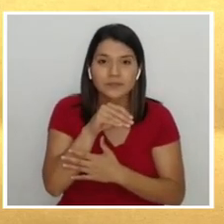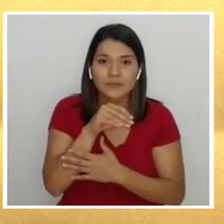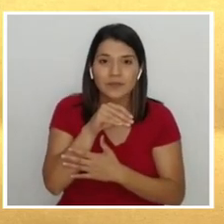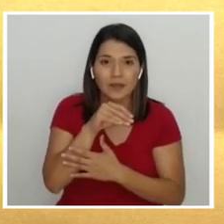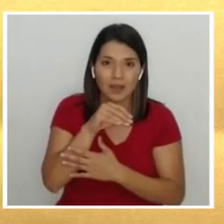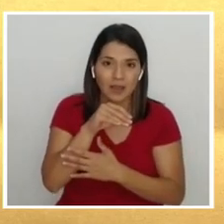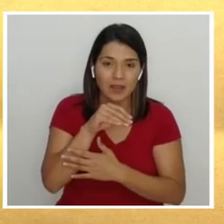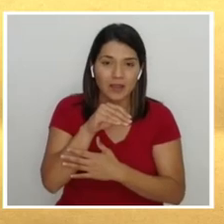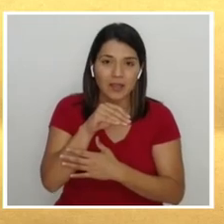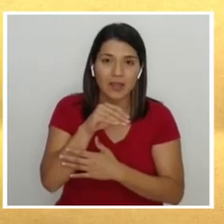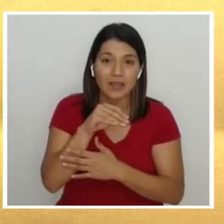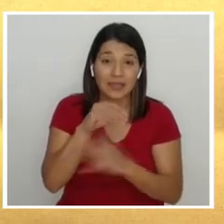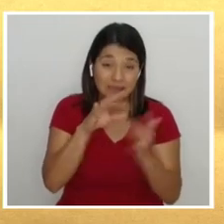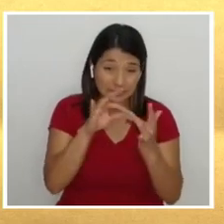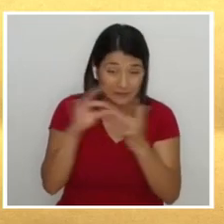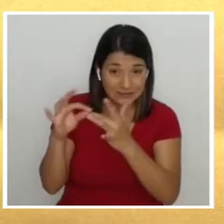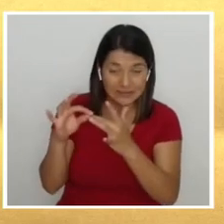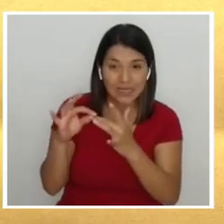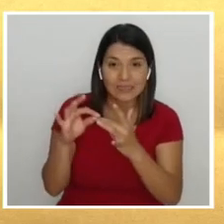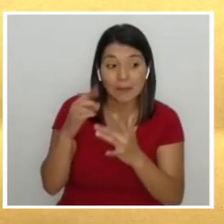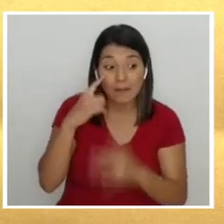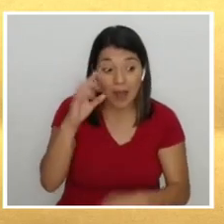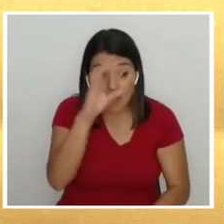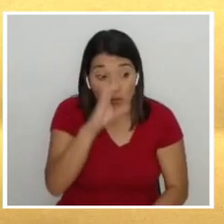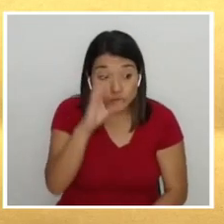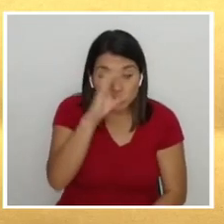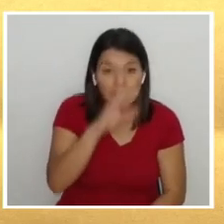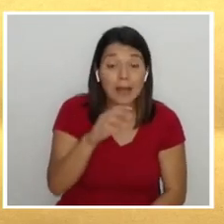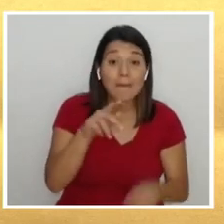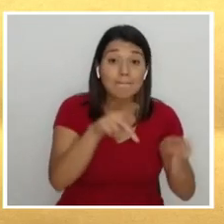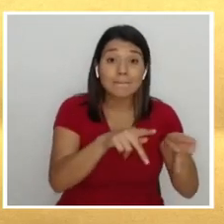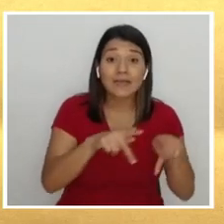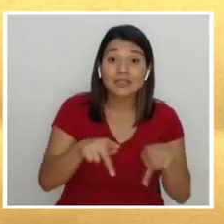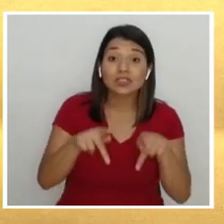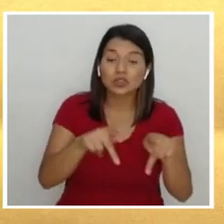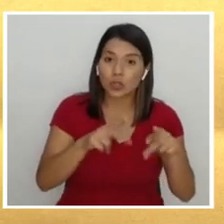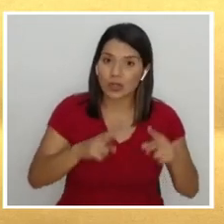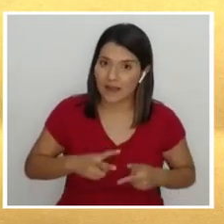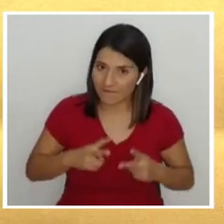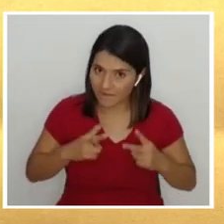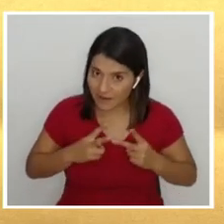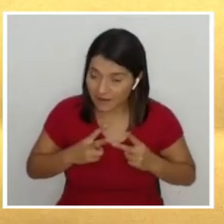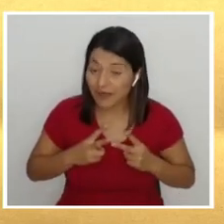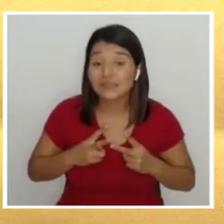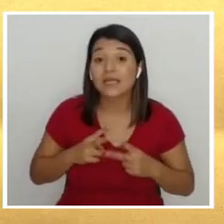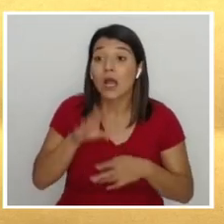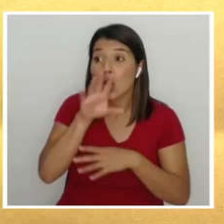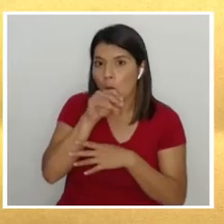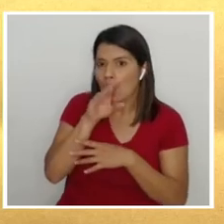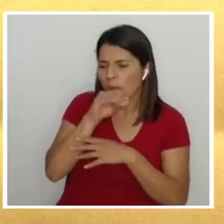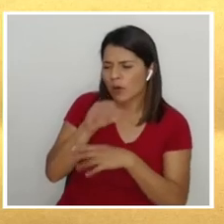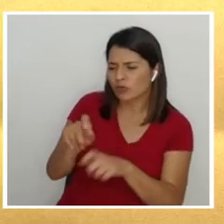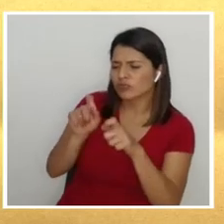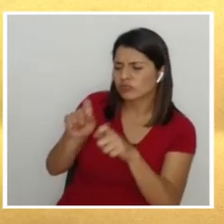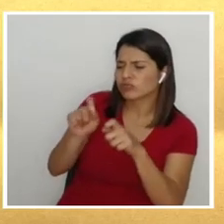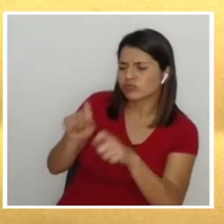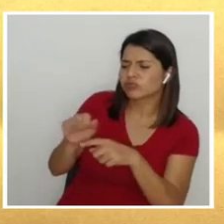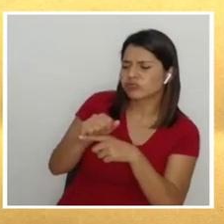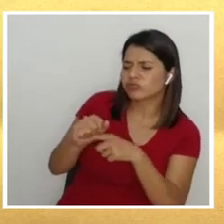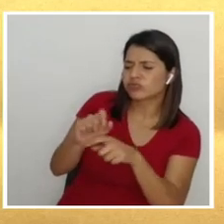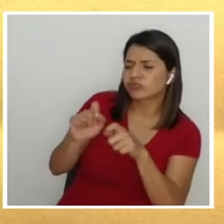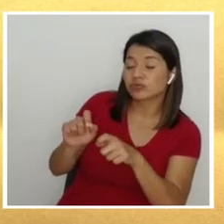perros especialistas en buscar personas vivas. Ese es el gran detalle, de que los perros están entrenados para buscar personas